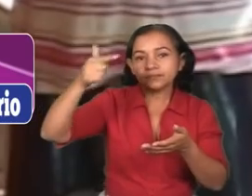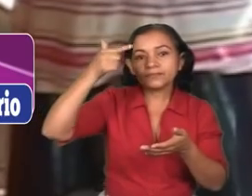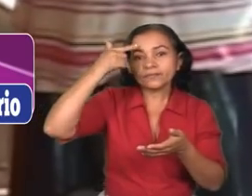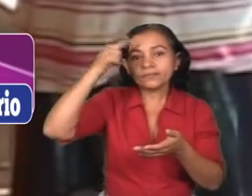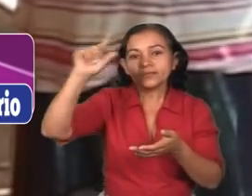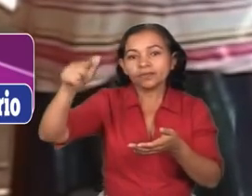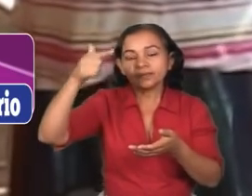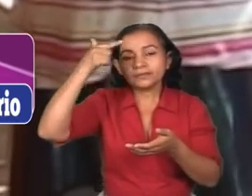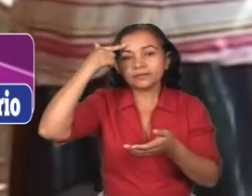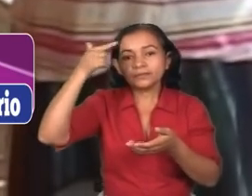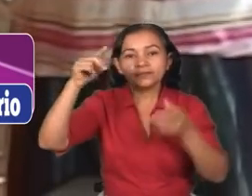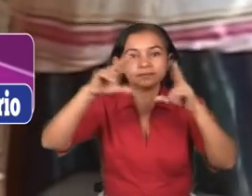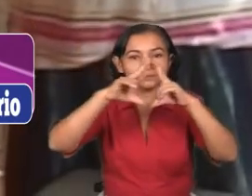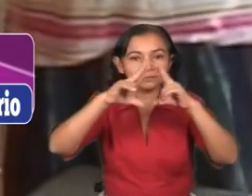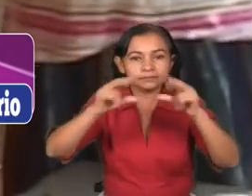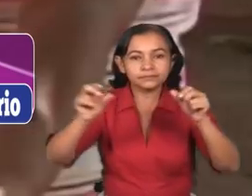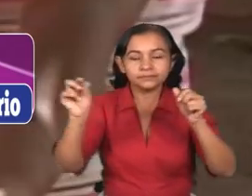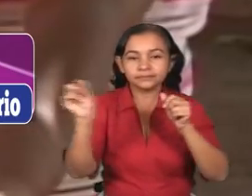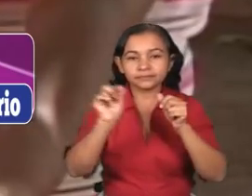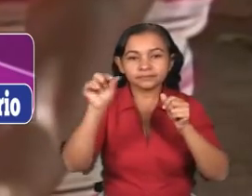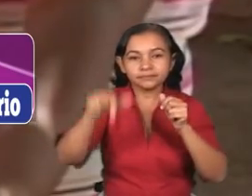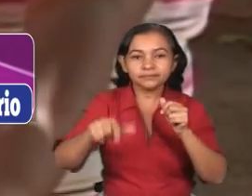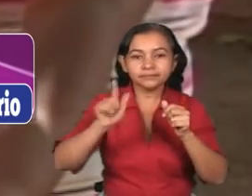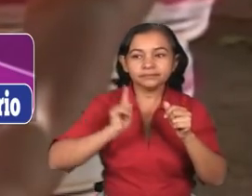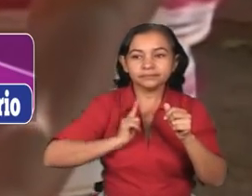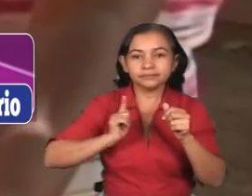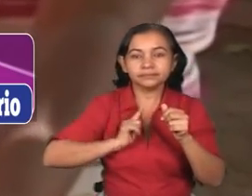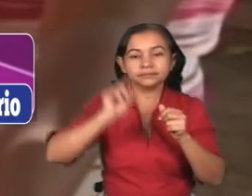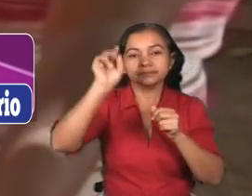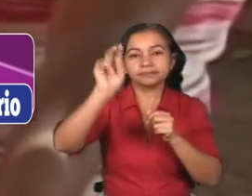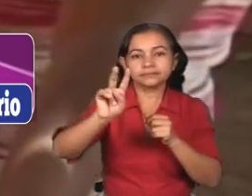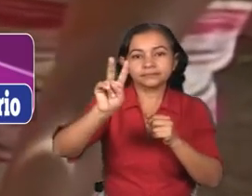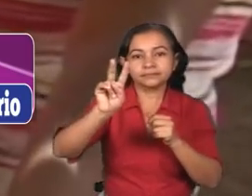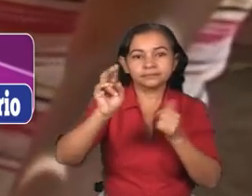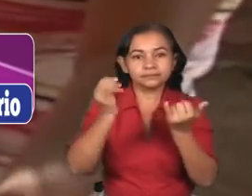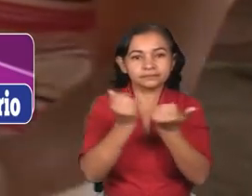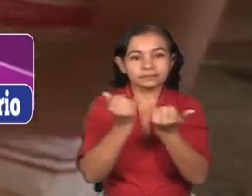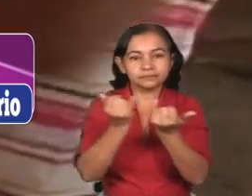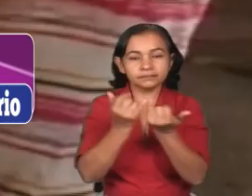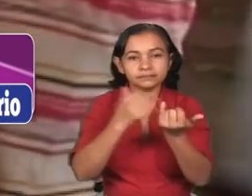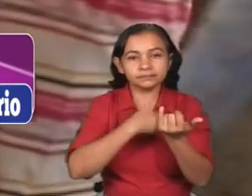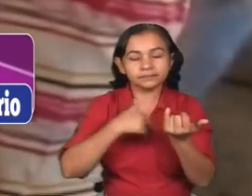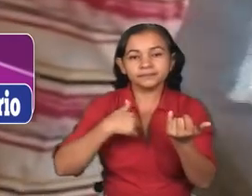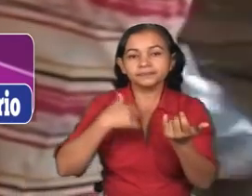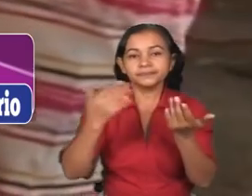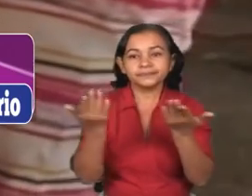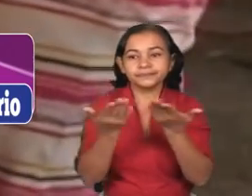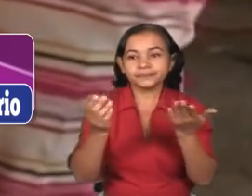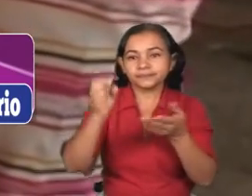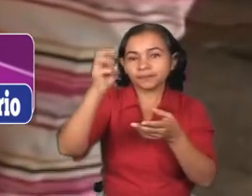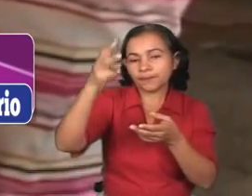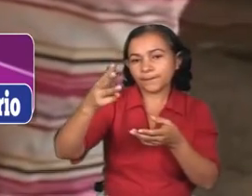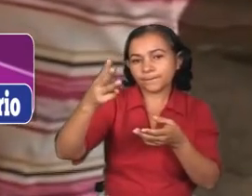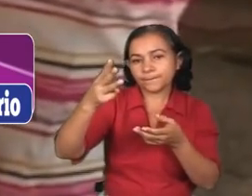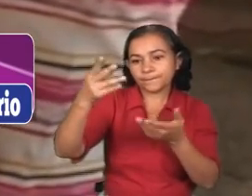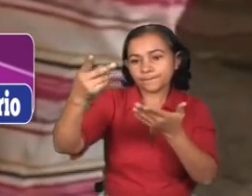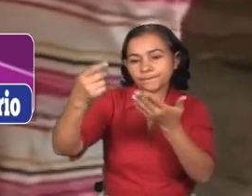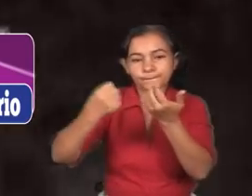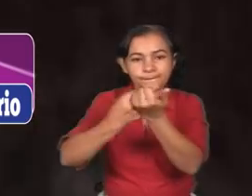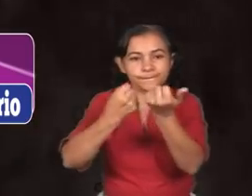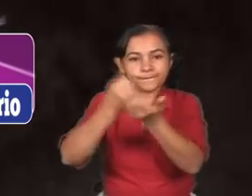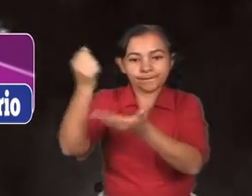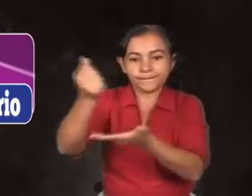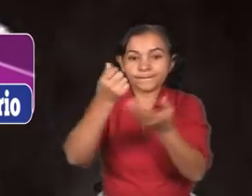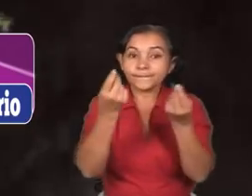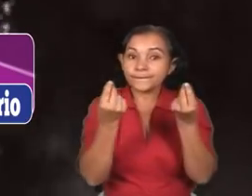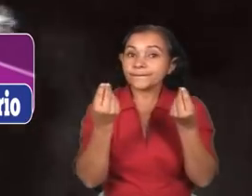Y el gobierno de Nicaragua, ahorita, actualmente, estamos con esta segunda fase, pero estamos trabajando ya en la tercera fase de búsqueda de financiamiento. Y lo tenemos muy,